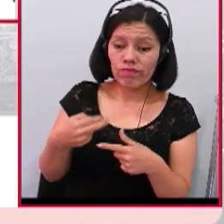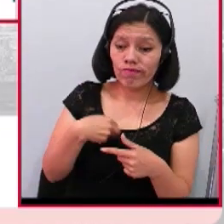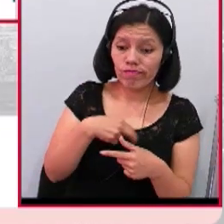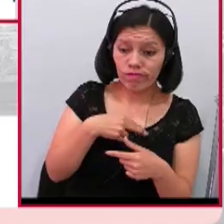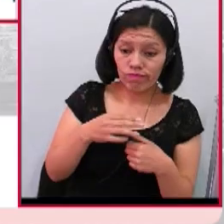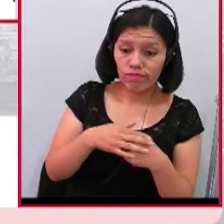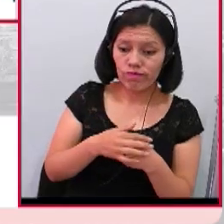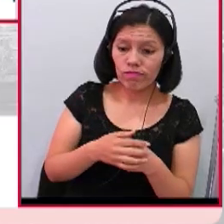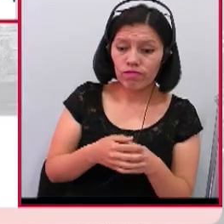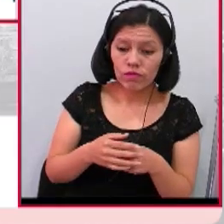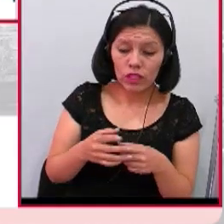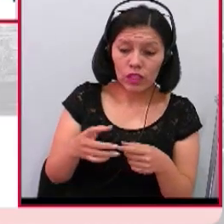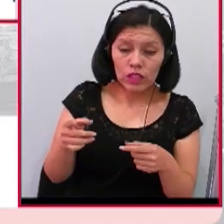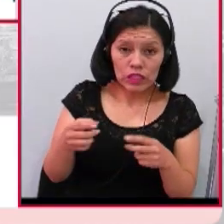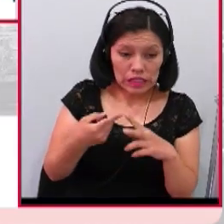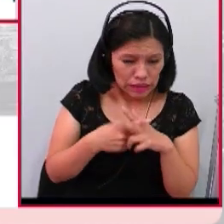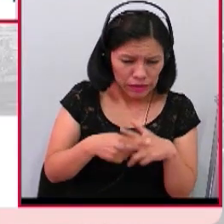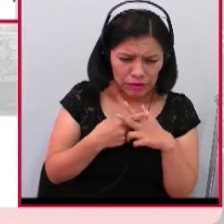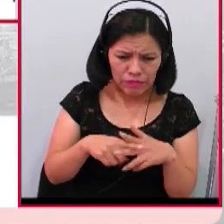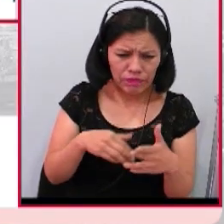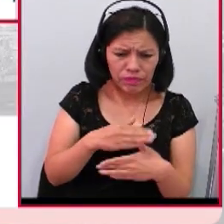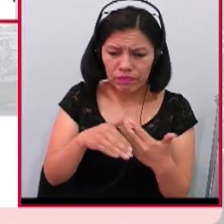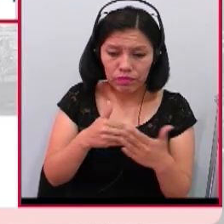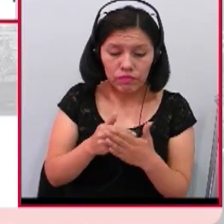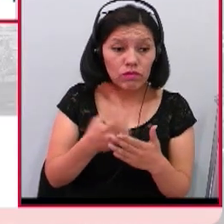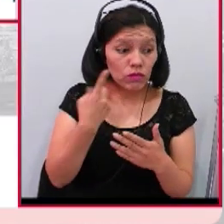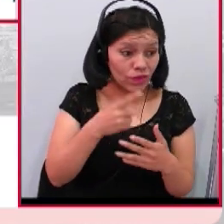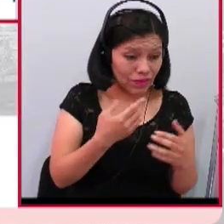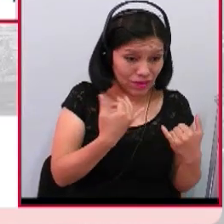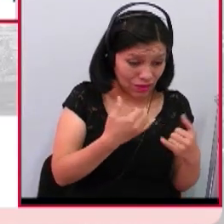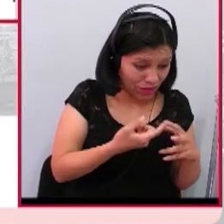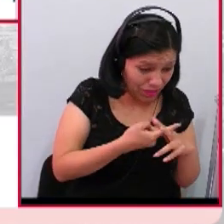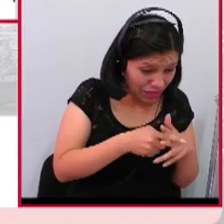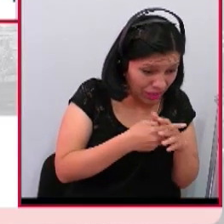dice desde que yo reparé hasta que inicio la siguiente reparación, ¿ya?